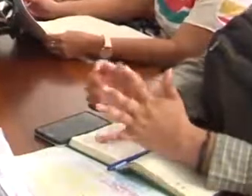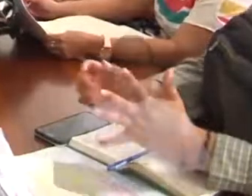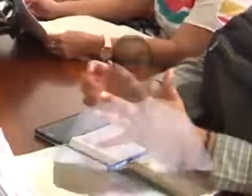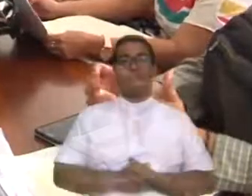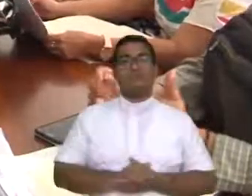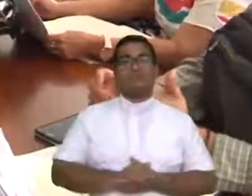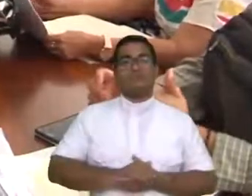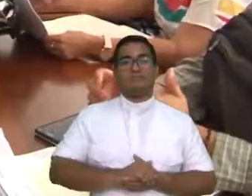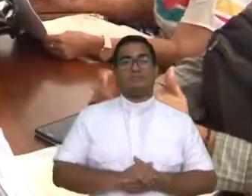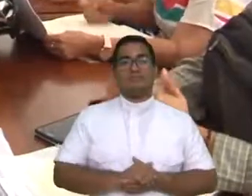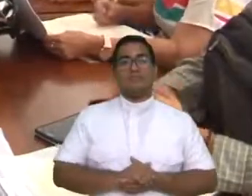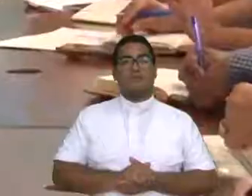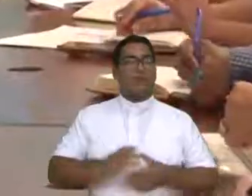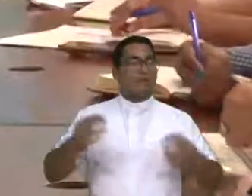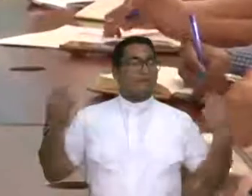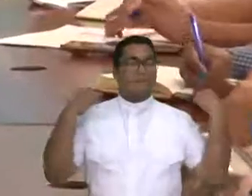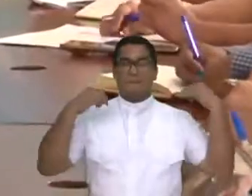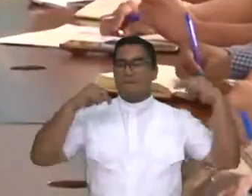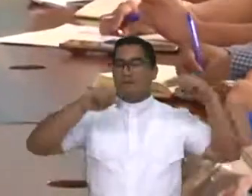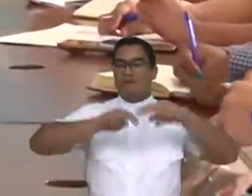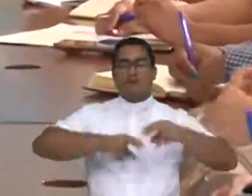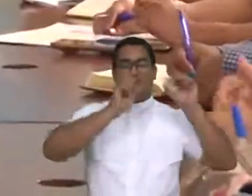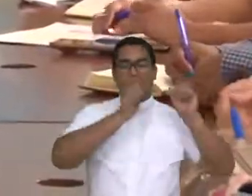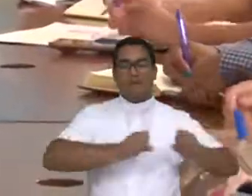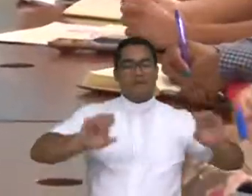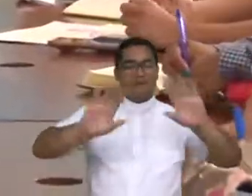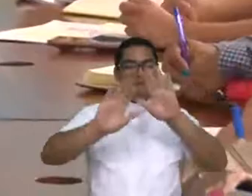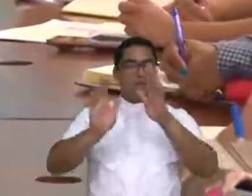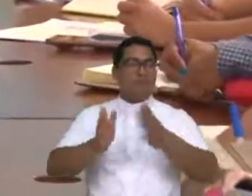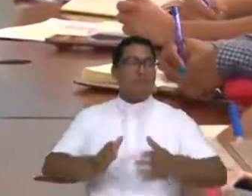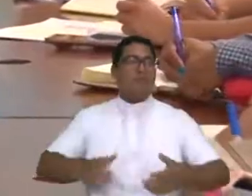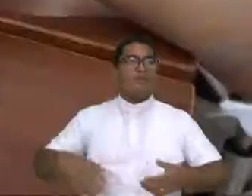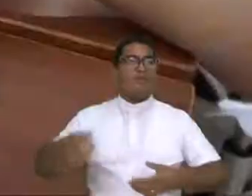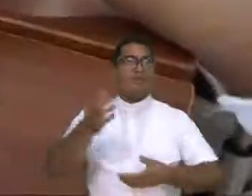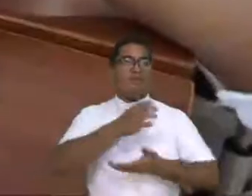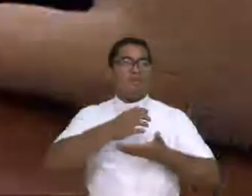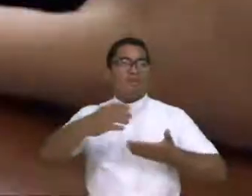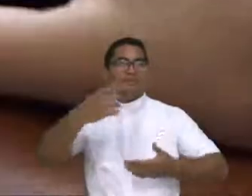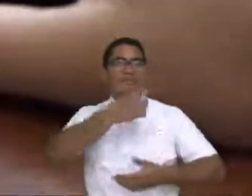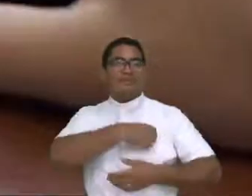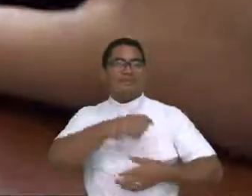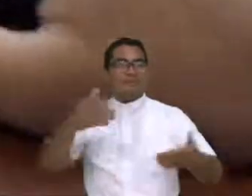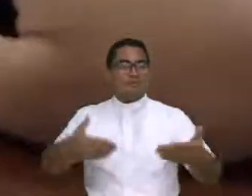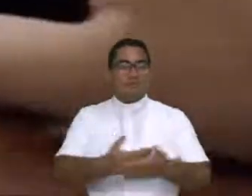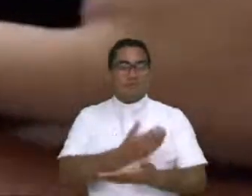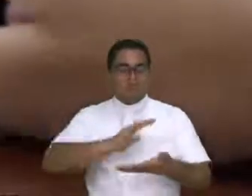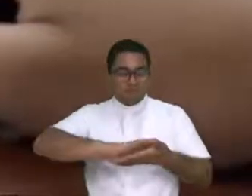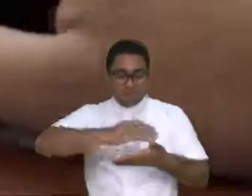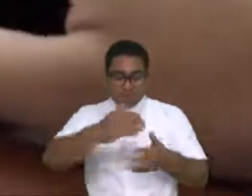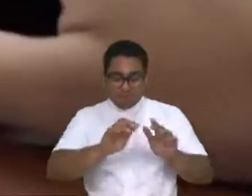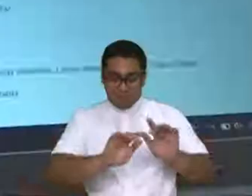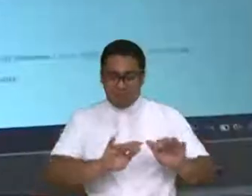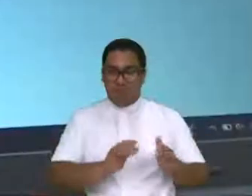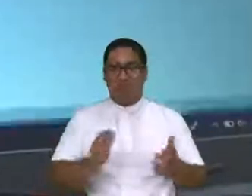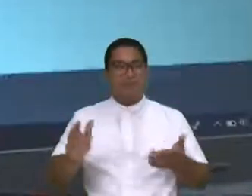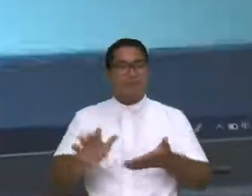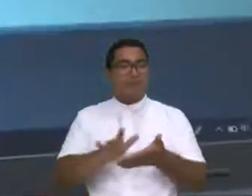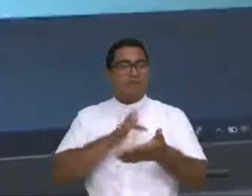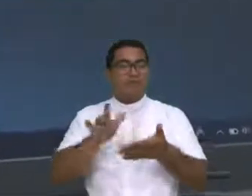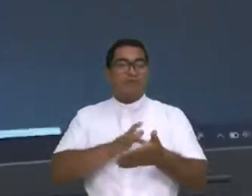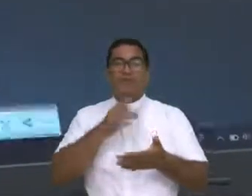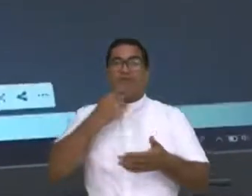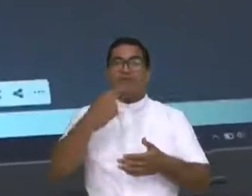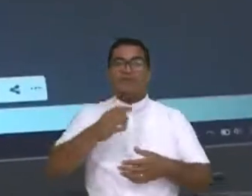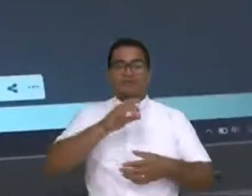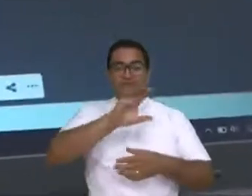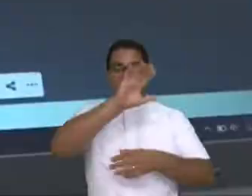El 100% de los maestros y maestras de los colegios públicos con el dominio de las nuevas tecnologías para el aprendizaje interactivo es lo que se